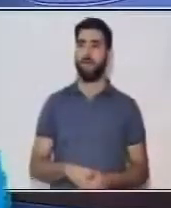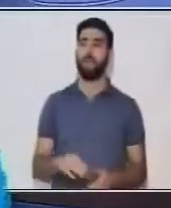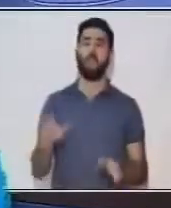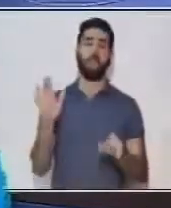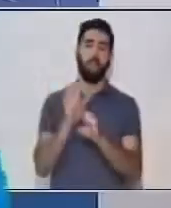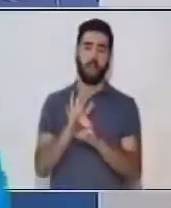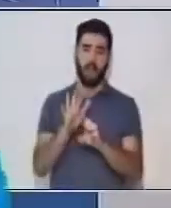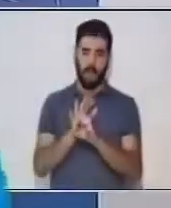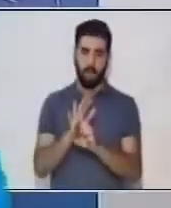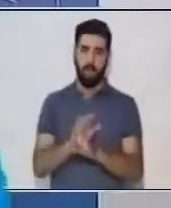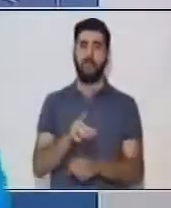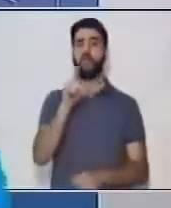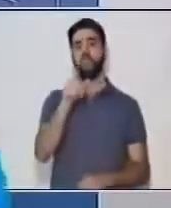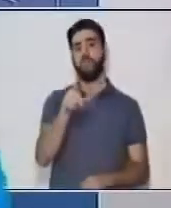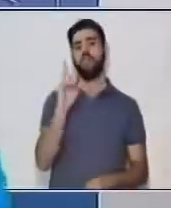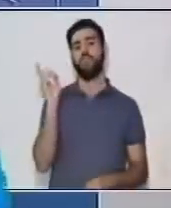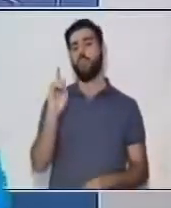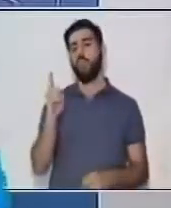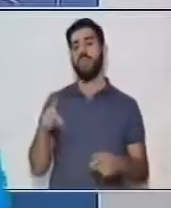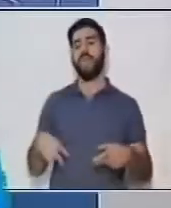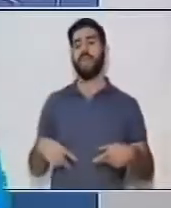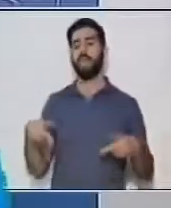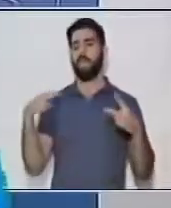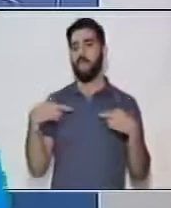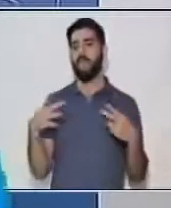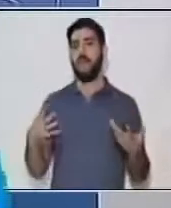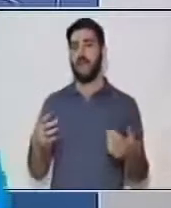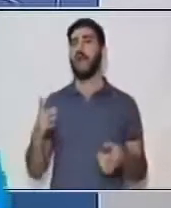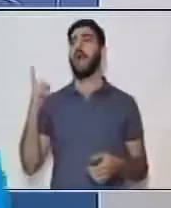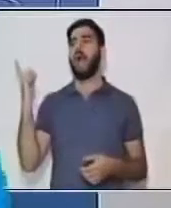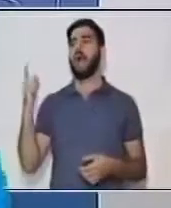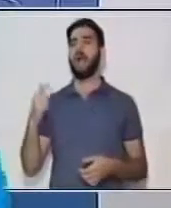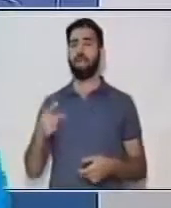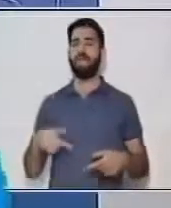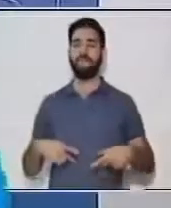vives? Yo vivo en Amatitlán.